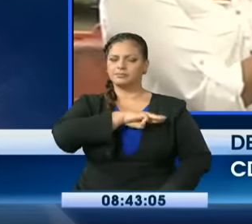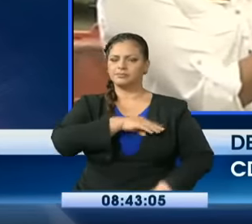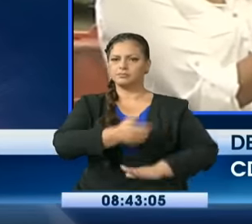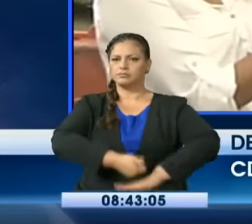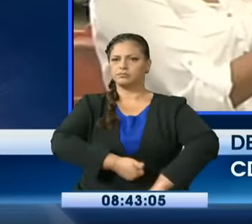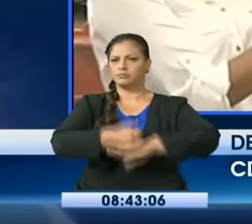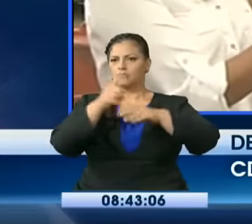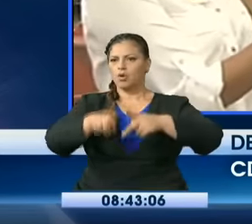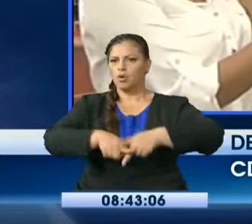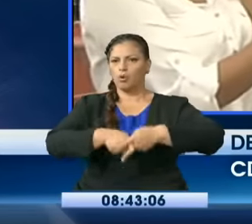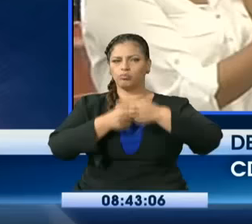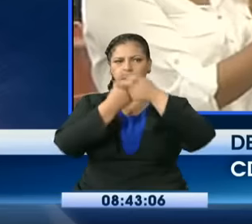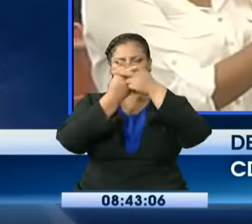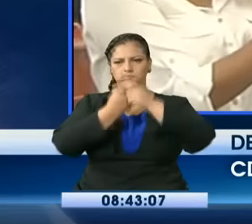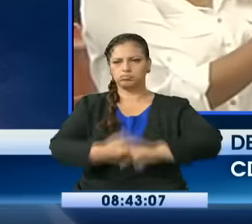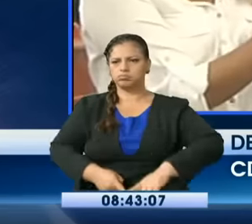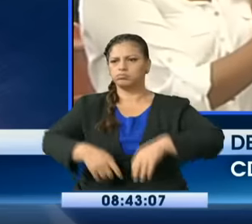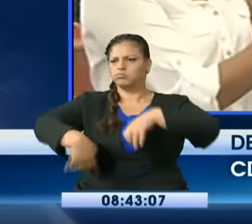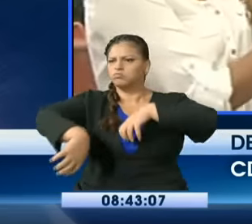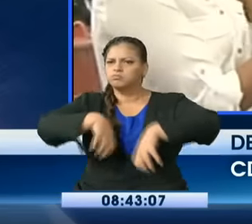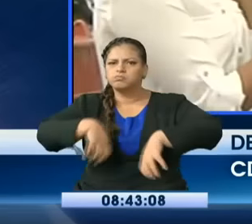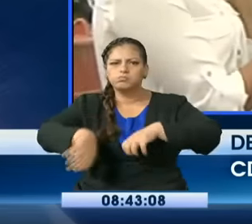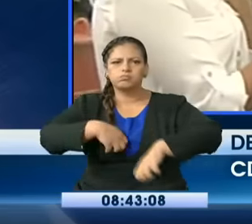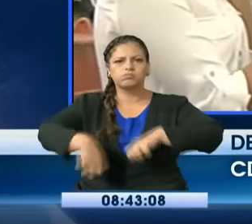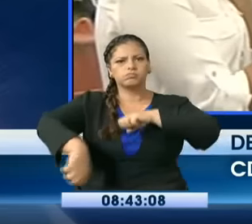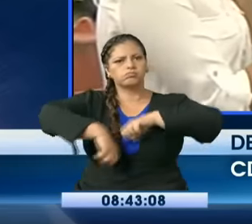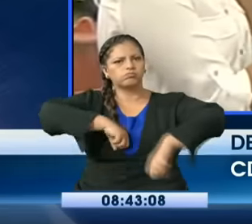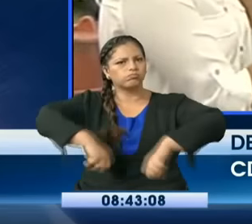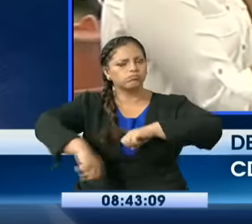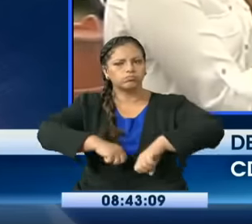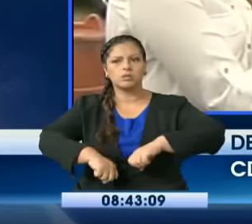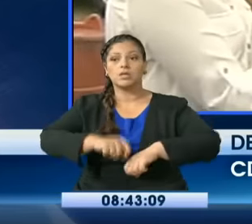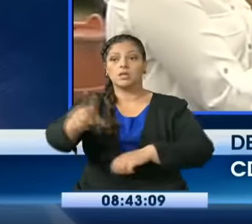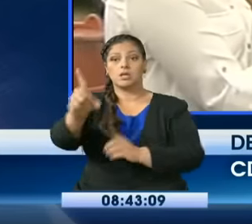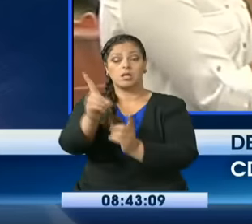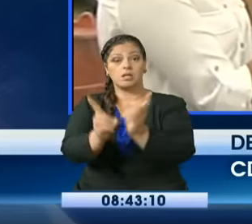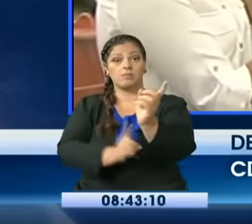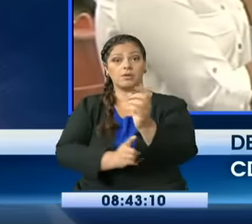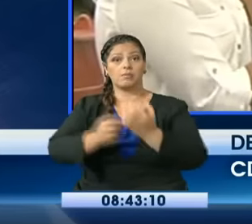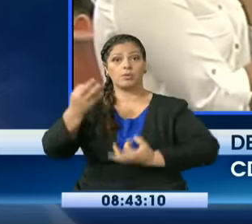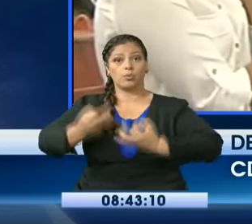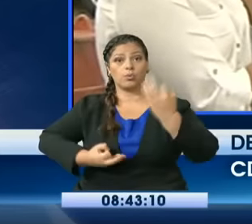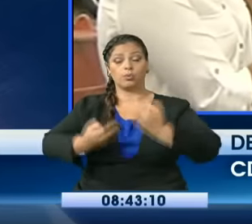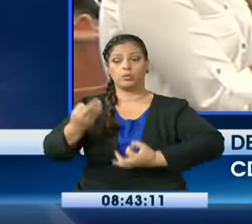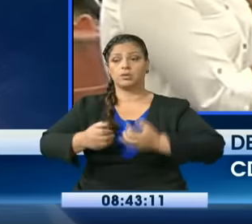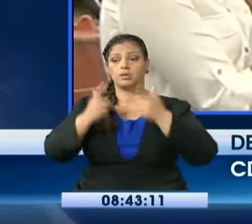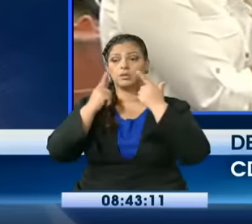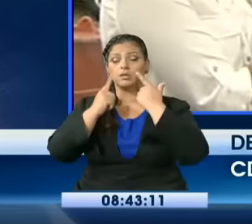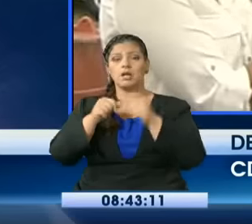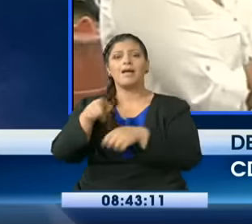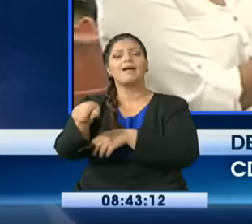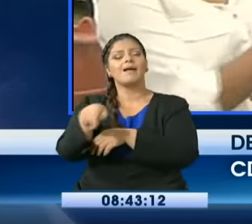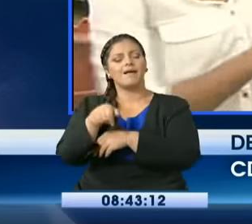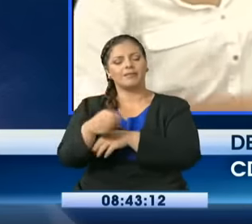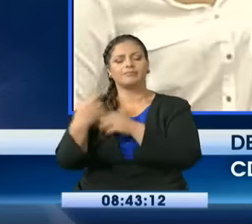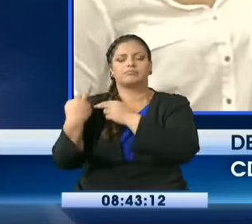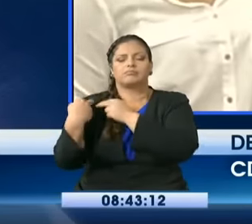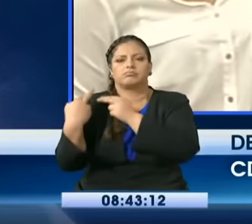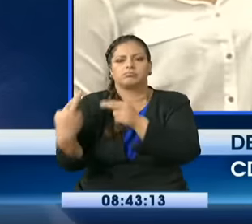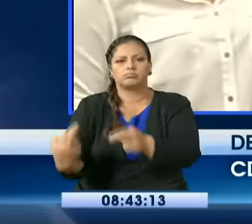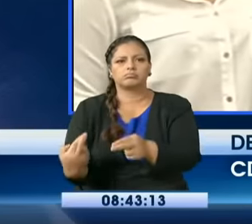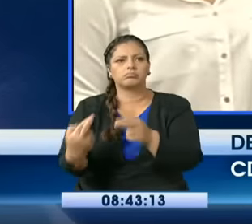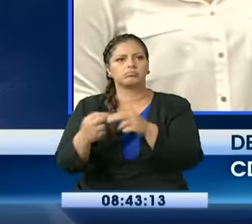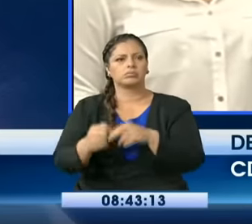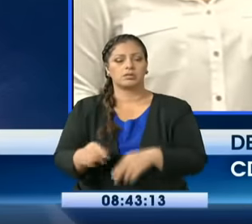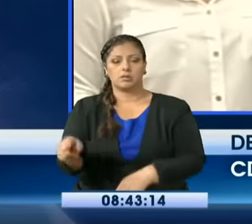Efectivamente, nosotros, el Departamento de Justicia y Vigilancia, derivará al Departamento Legal del municipio de Guayaquil para que tome todas las acciones por este mal